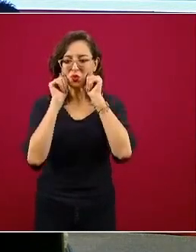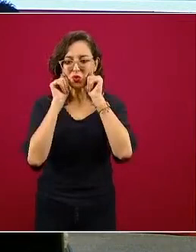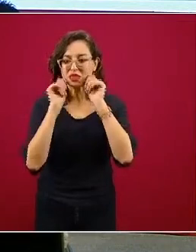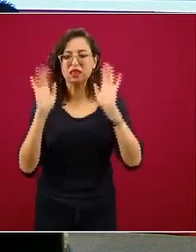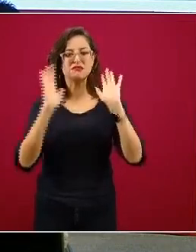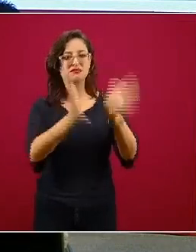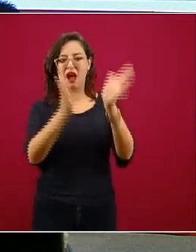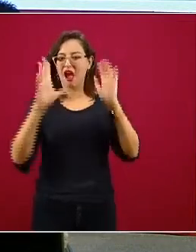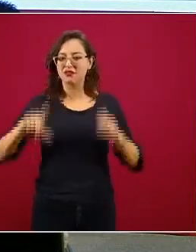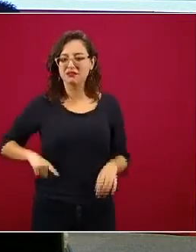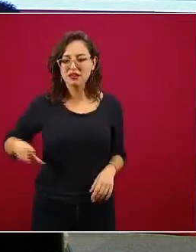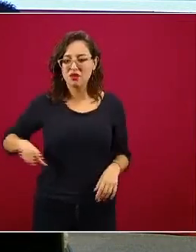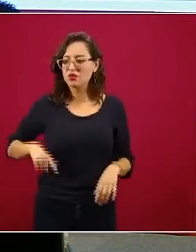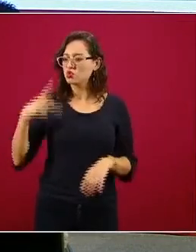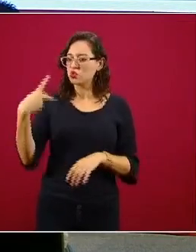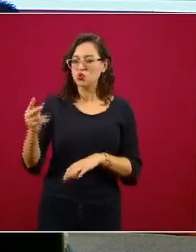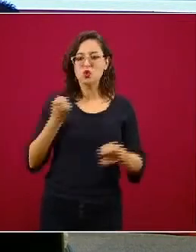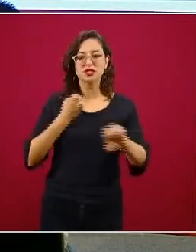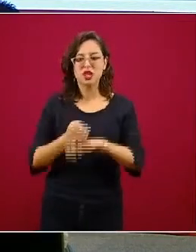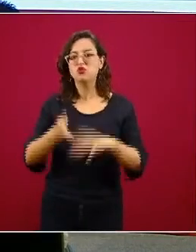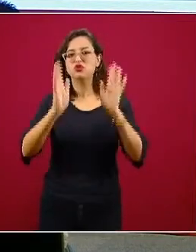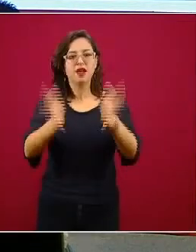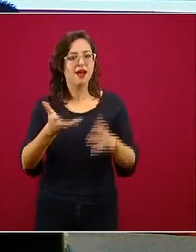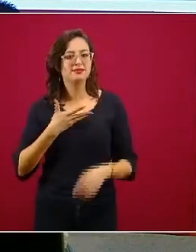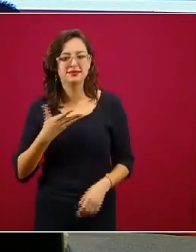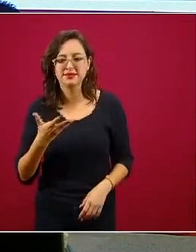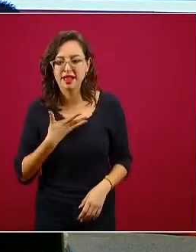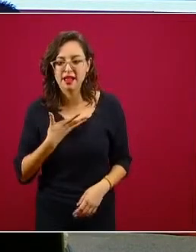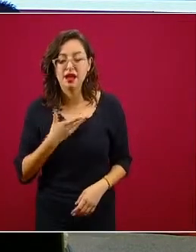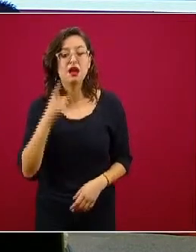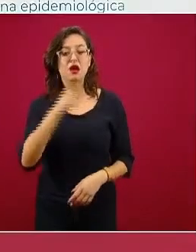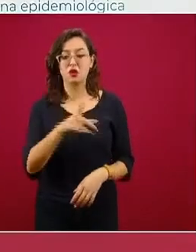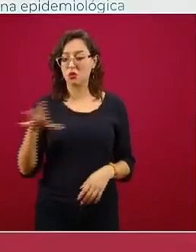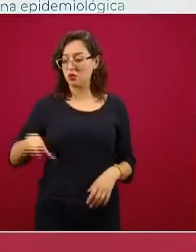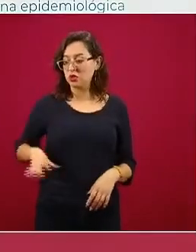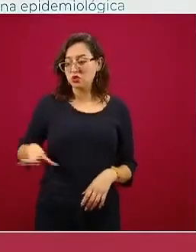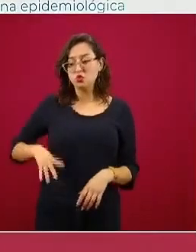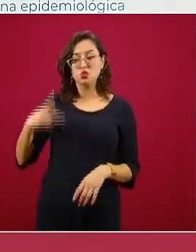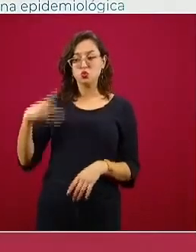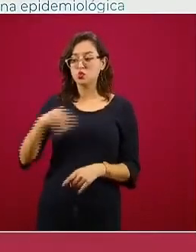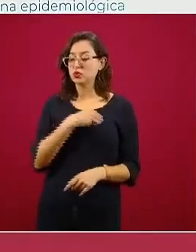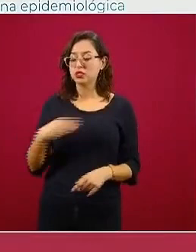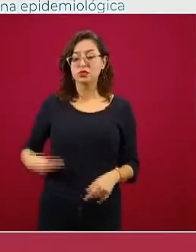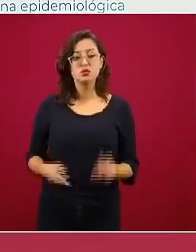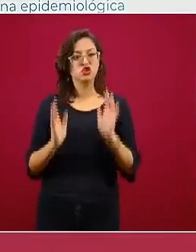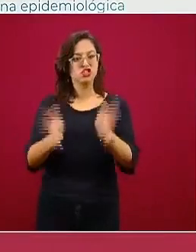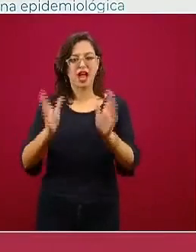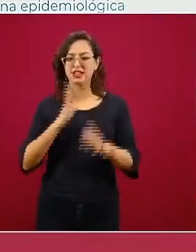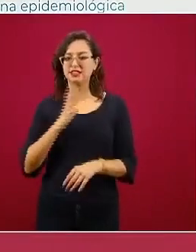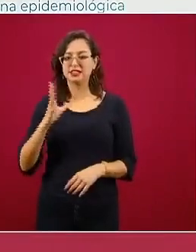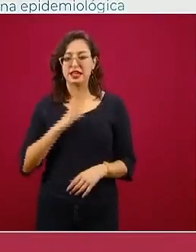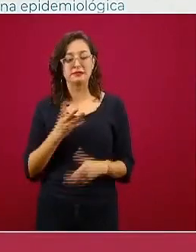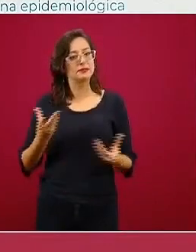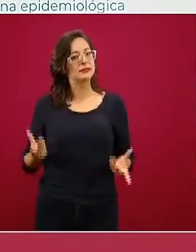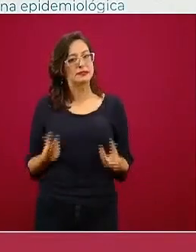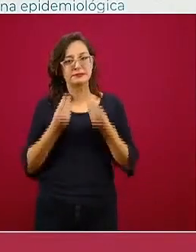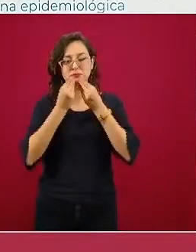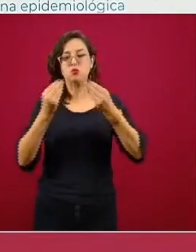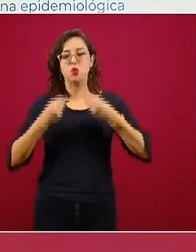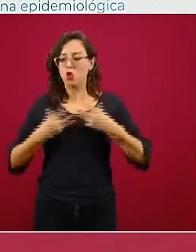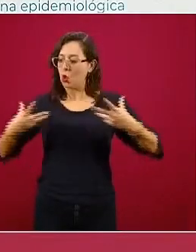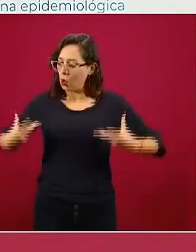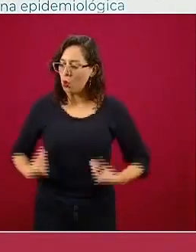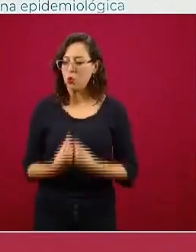gobierno en su estado y su gobierno en su municipio. Y a todas y todos nos toca trabajar